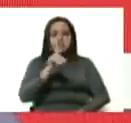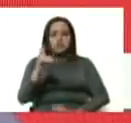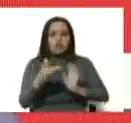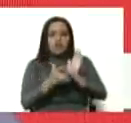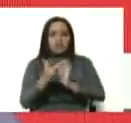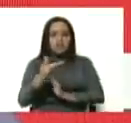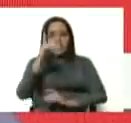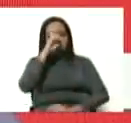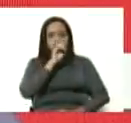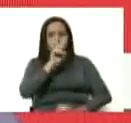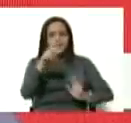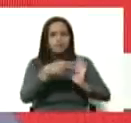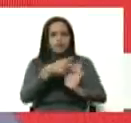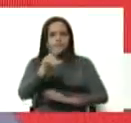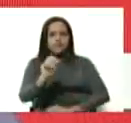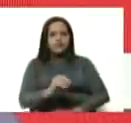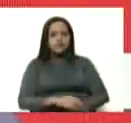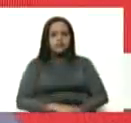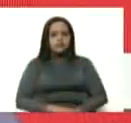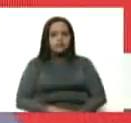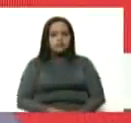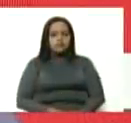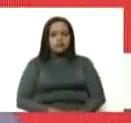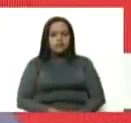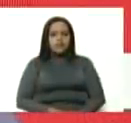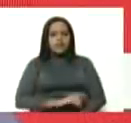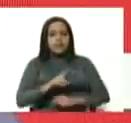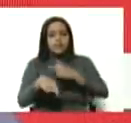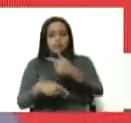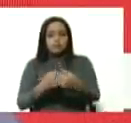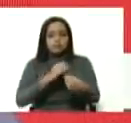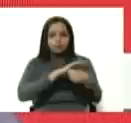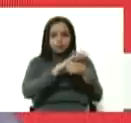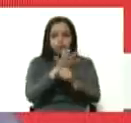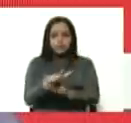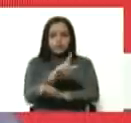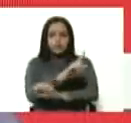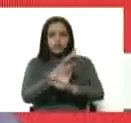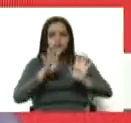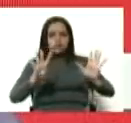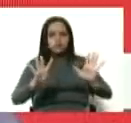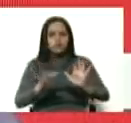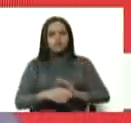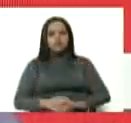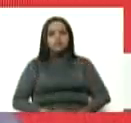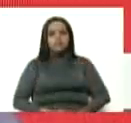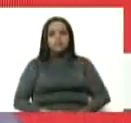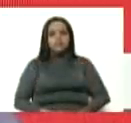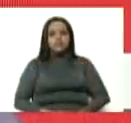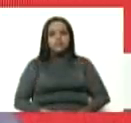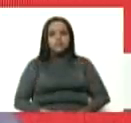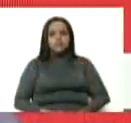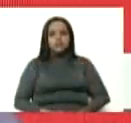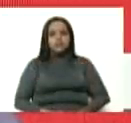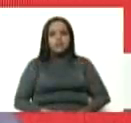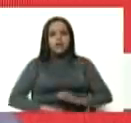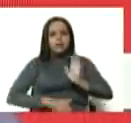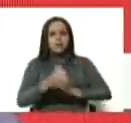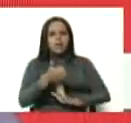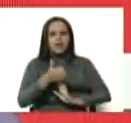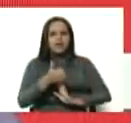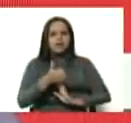del 2020, en medio de la pandemia por el COVID-19, que ha sido una de las pandemias